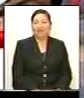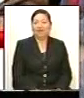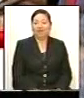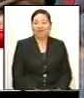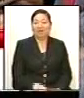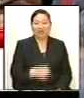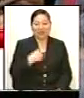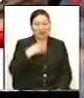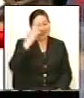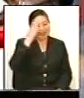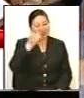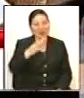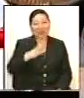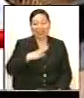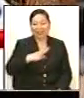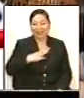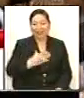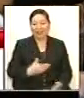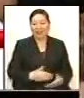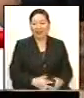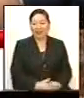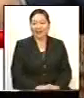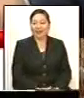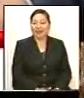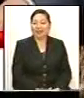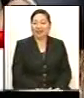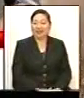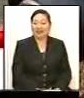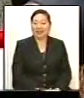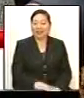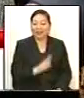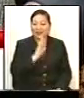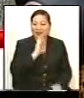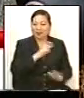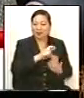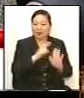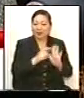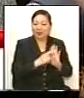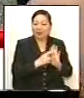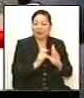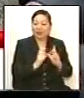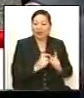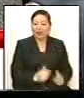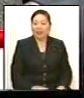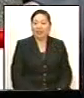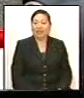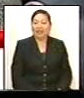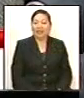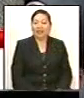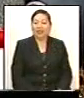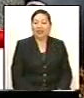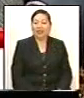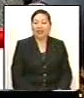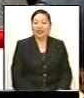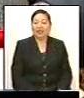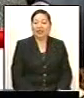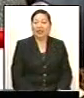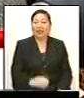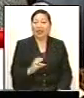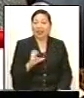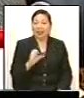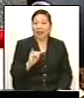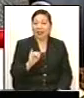es un caballero. Todo el tiempo del mundo le... Estábamos hablando sobre el proyecto del congresista Lazo. Creo que el congresista Elías,